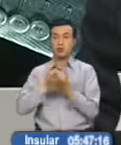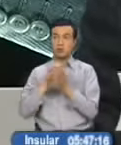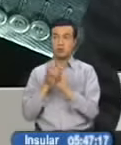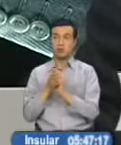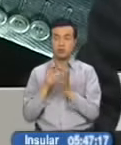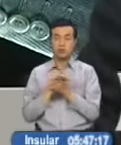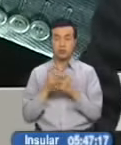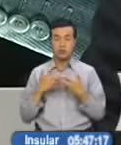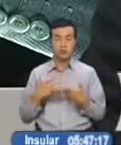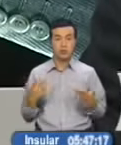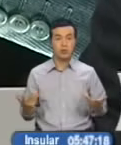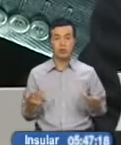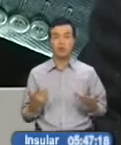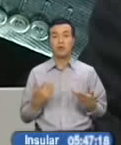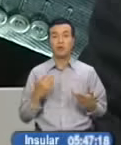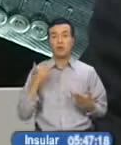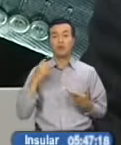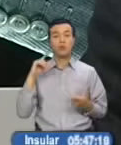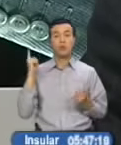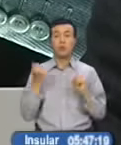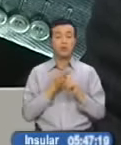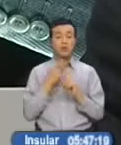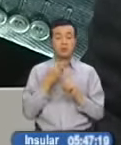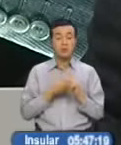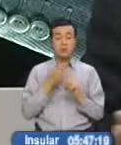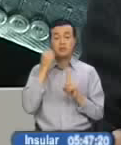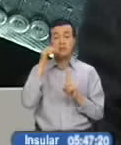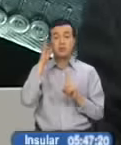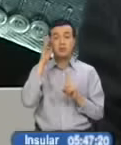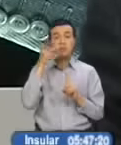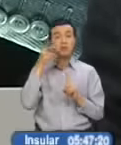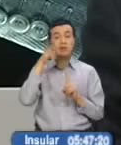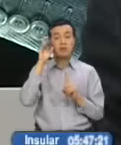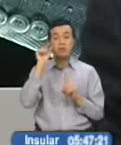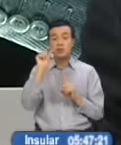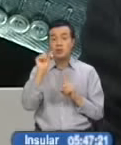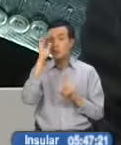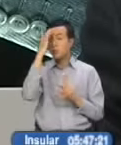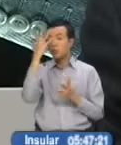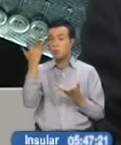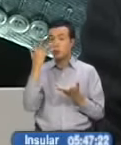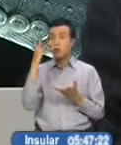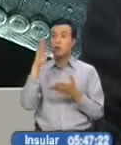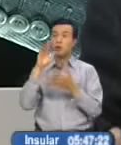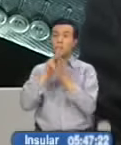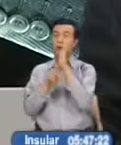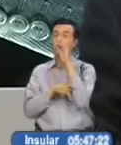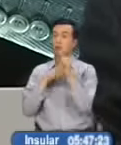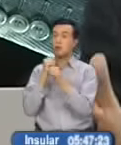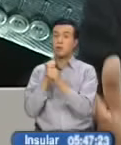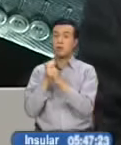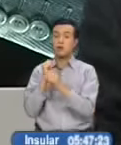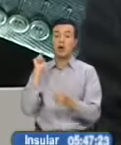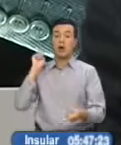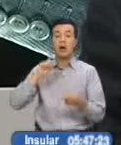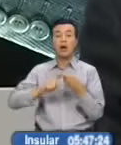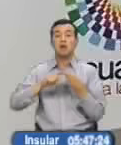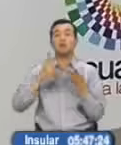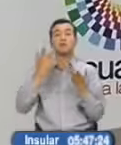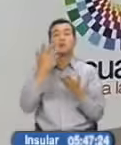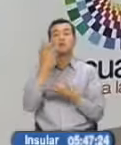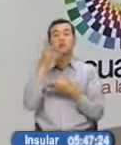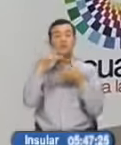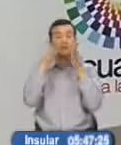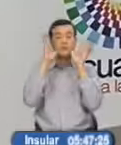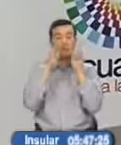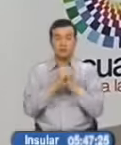noviembre, solamente nos queda diciembre, y un diciembre diminuto porque el Parlamento Europeo solo funciona hasta el 15 de diciembre.